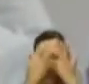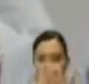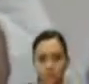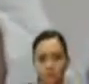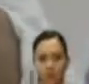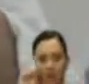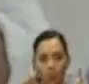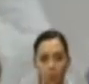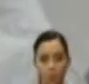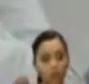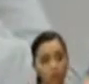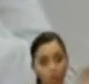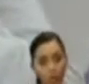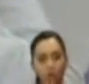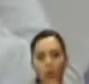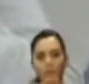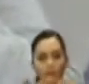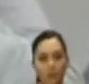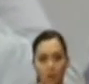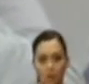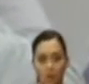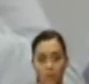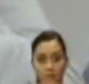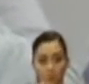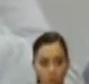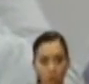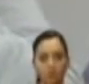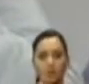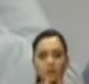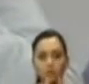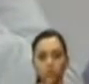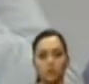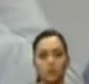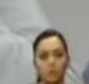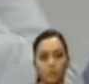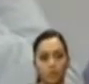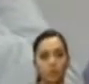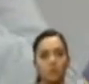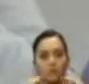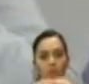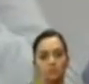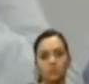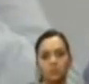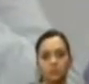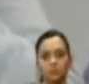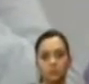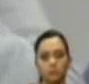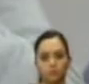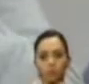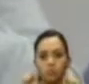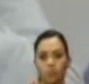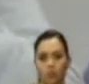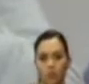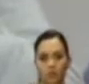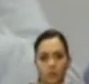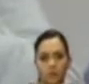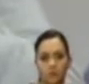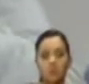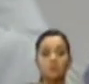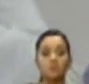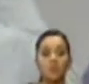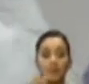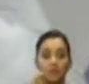Entonces, todo eso ha ido mejorando los resultados deportivos, ¿no?, sobre todo en cuanto a alto rendimiento. Y sobre todo desde el